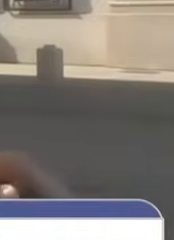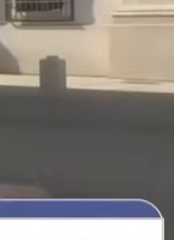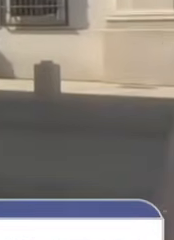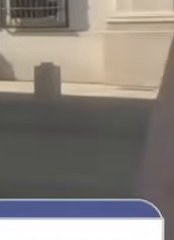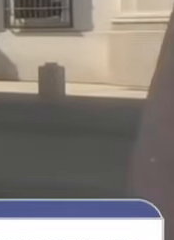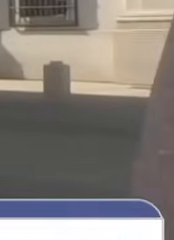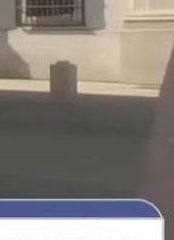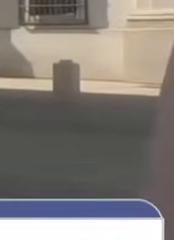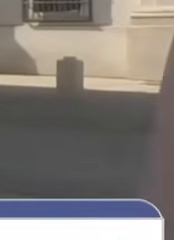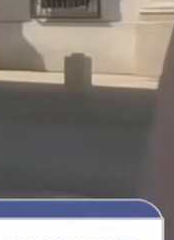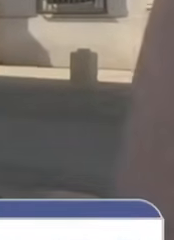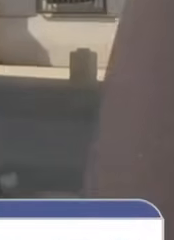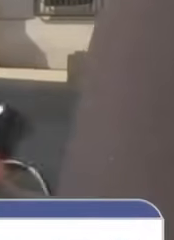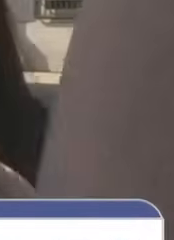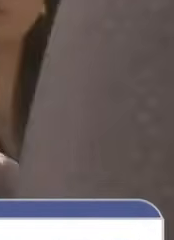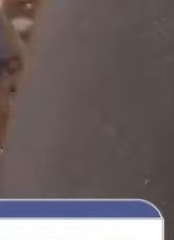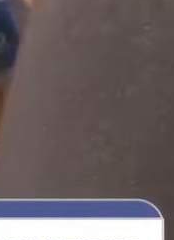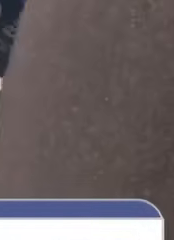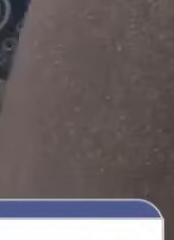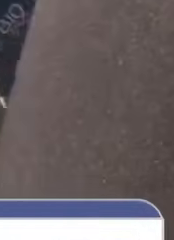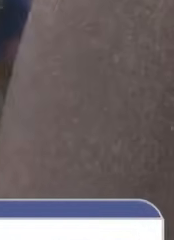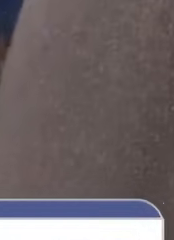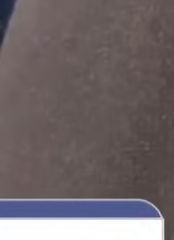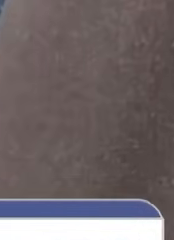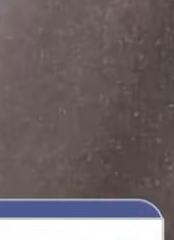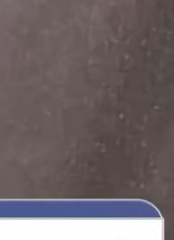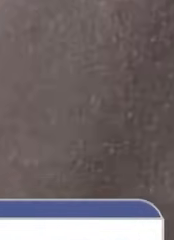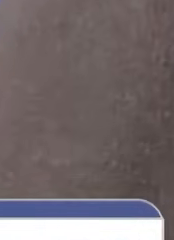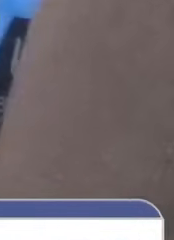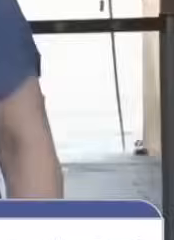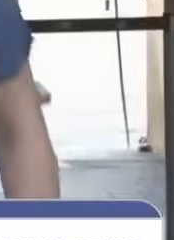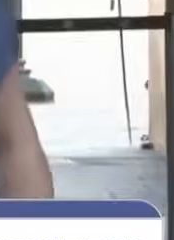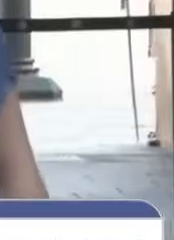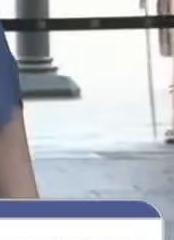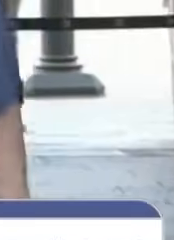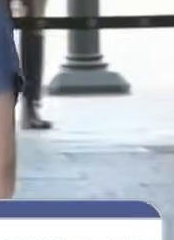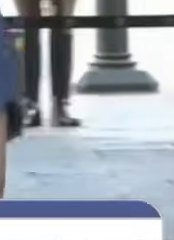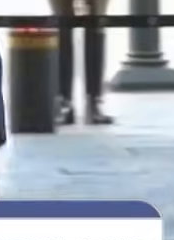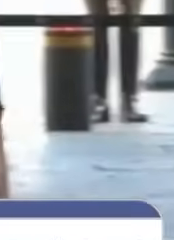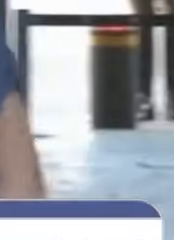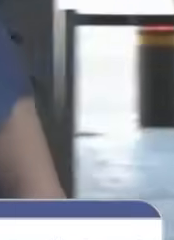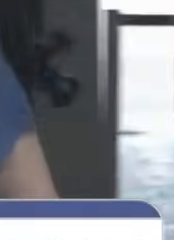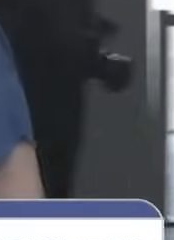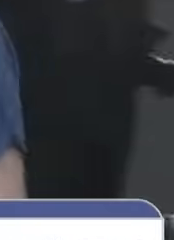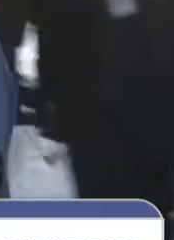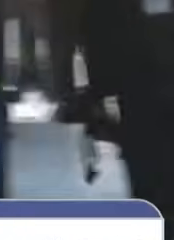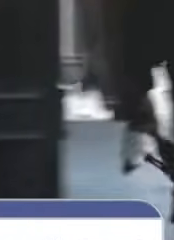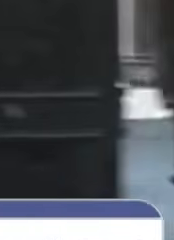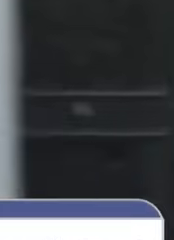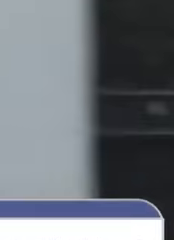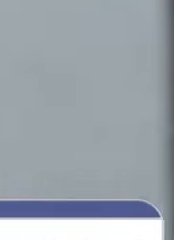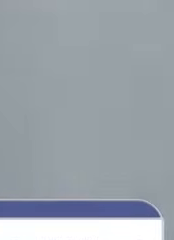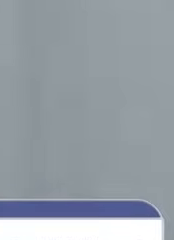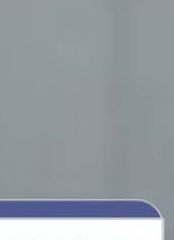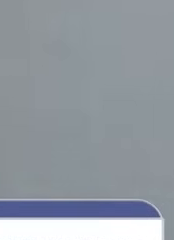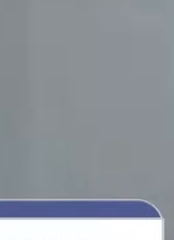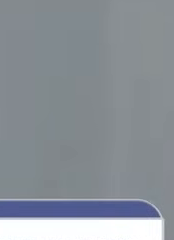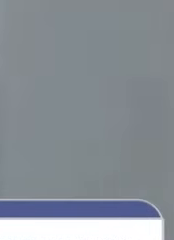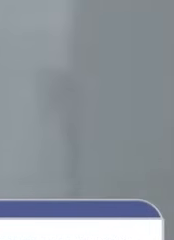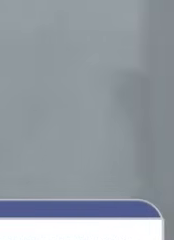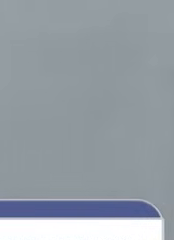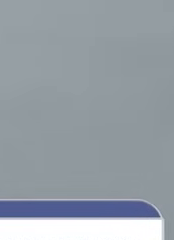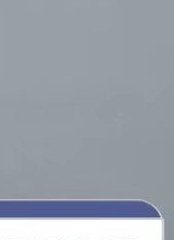renunciar. Tuvimos una conversación larga, nos conocemos hace mucho tiempo, pero es una decisión personal. Bueno, pero son ajustes normales en procesos de reestructuración, ¿no?